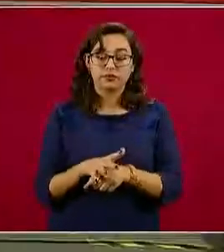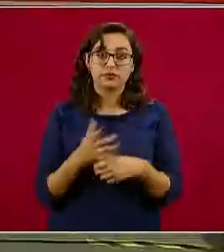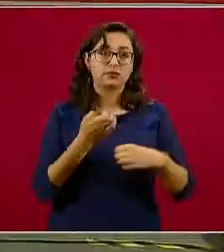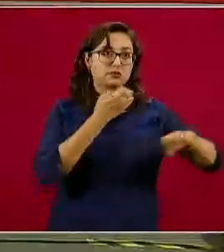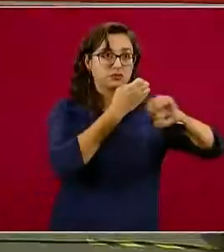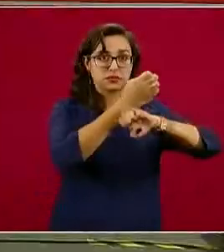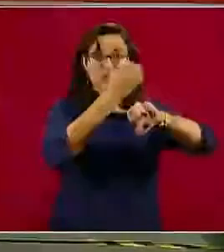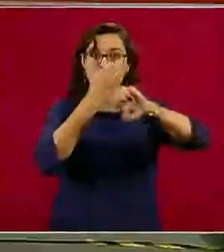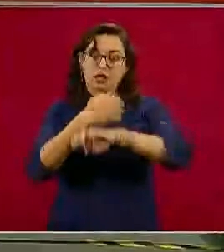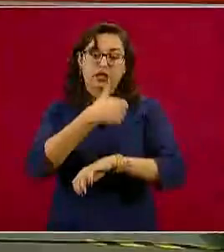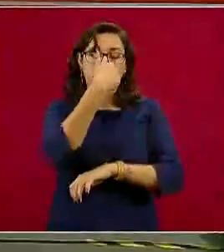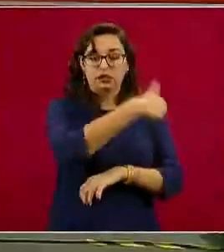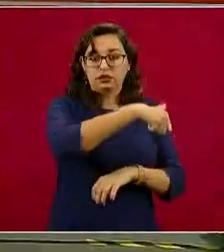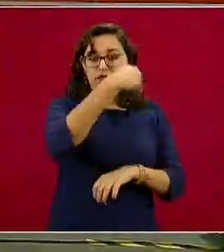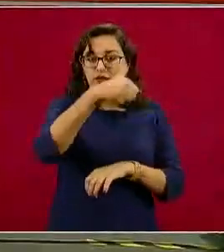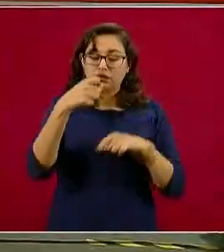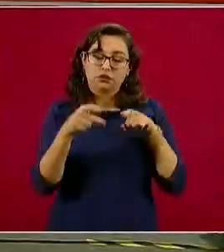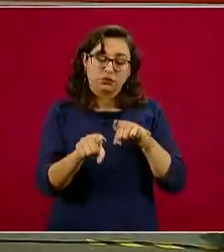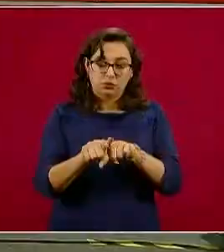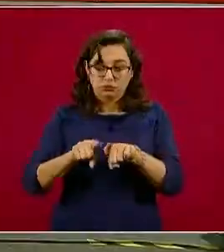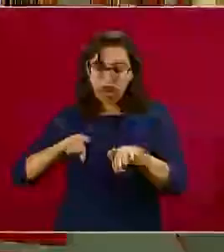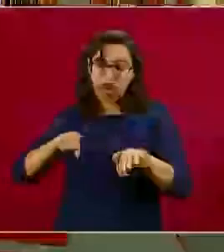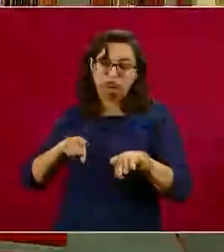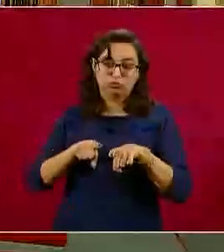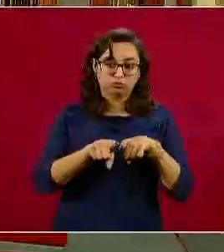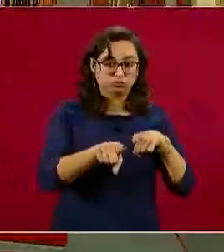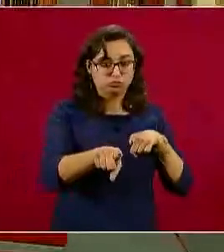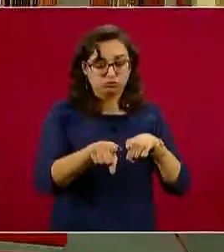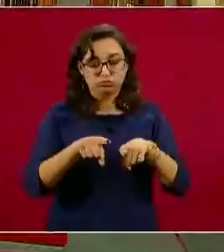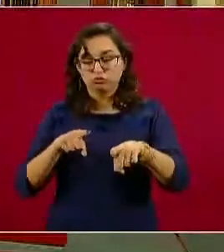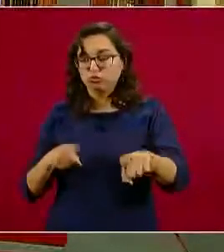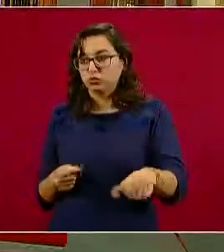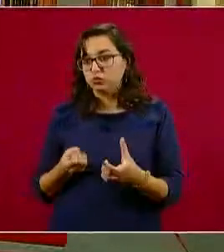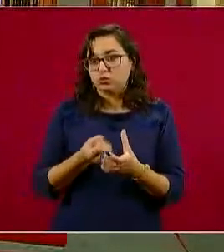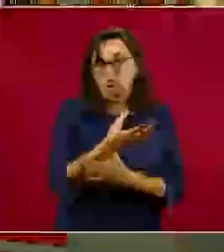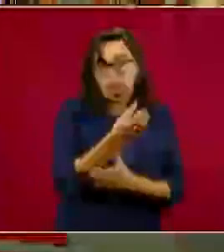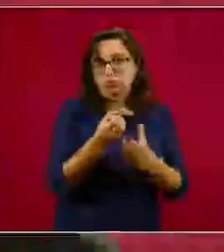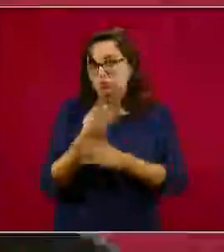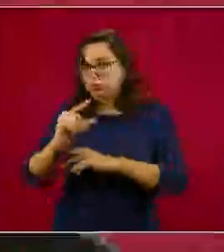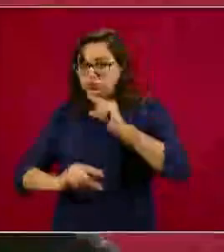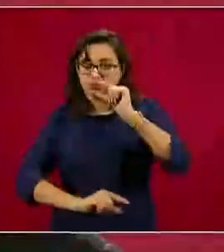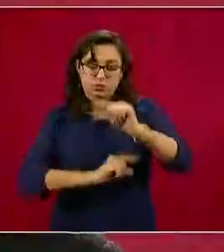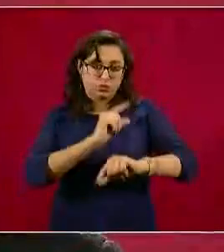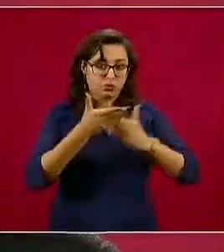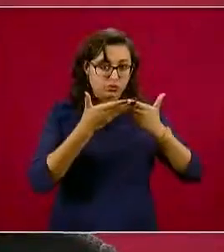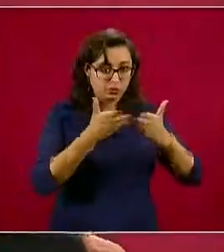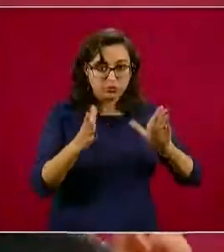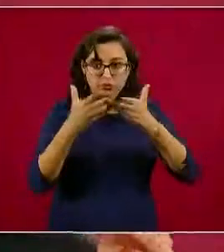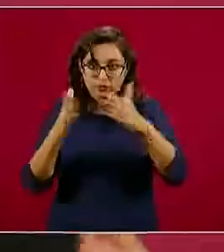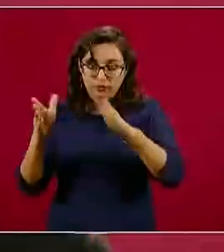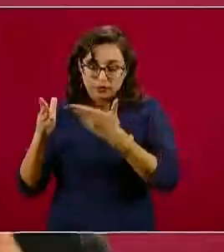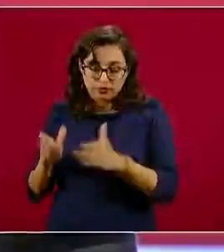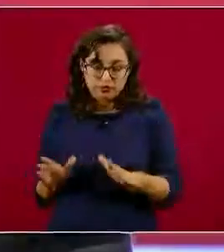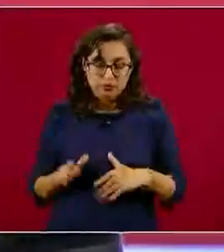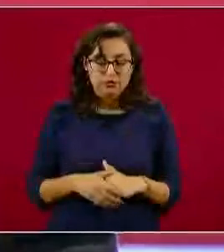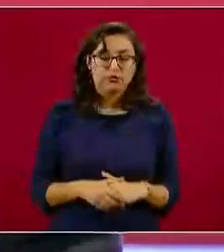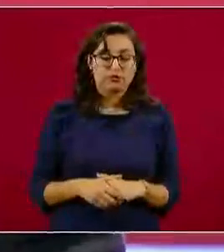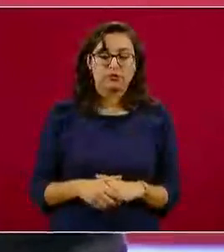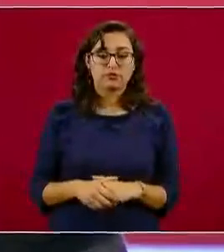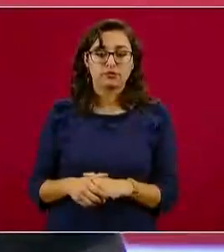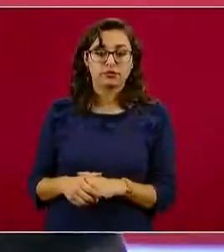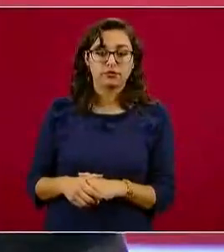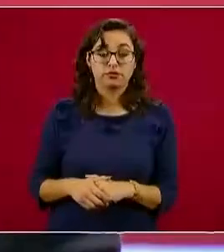diferenciada entre las entidades federativas sobre el desconfinamiento, la apertura. Recordarán que partimos de